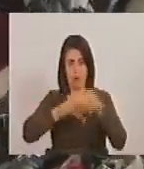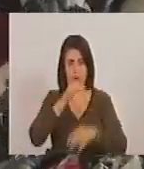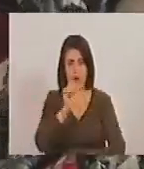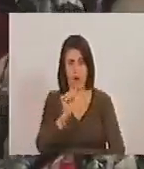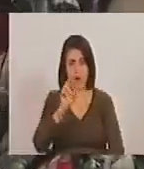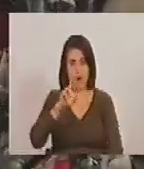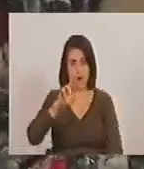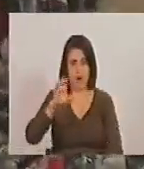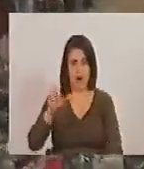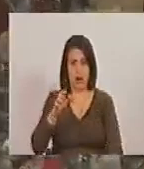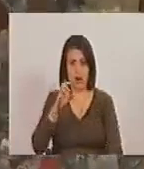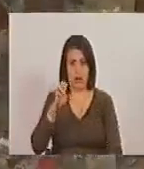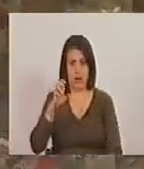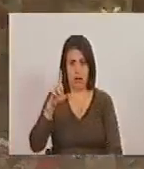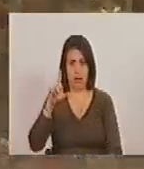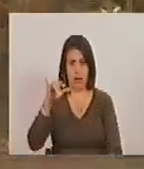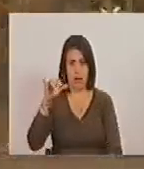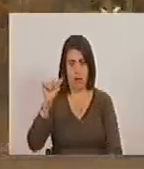Laya.